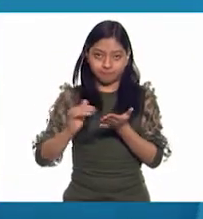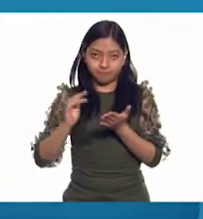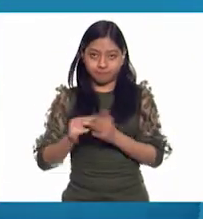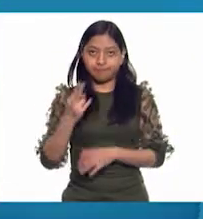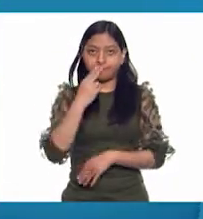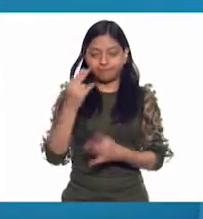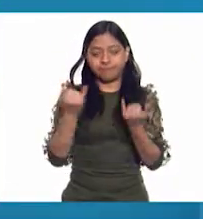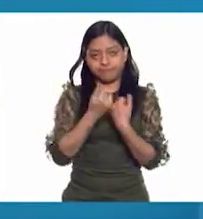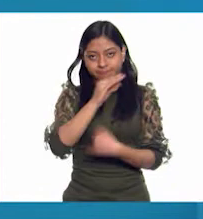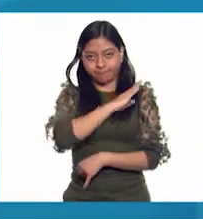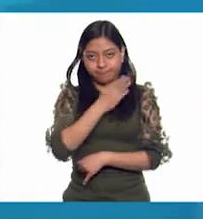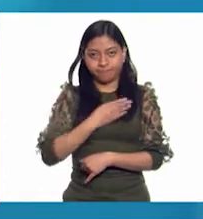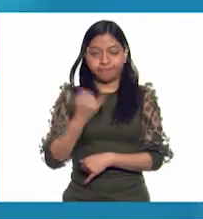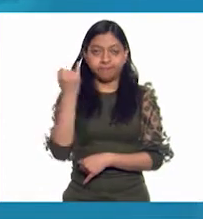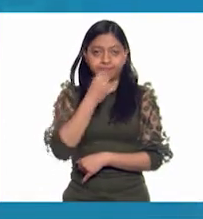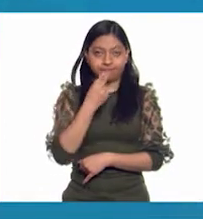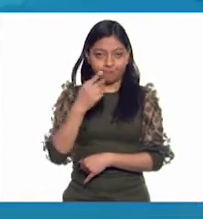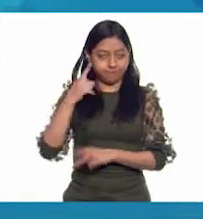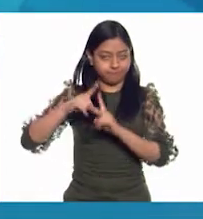y español.